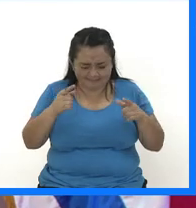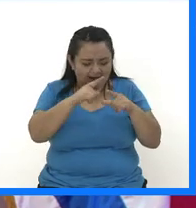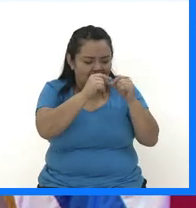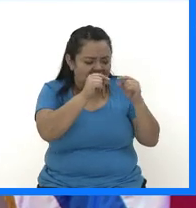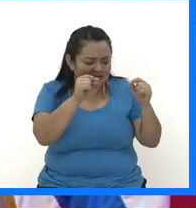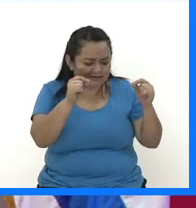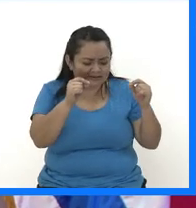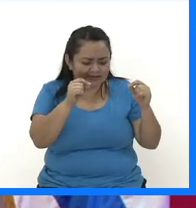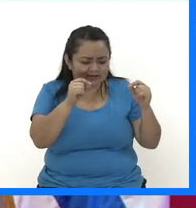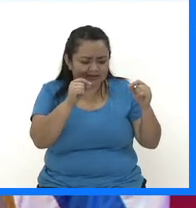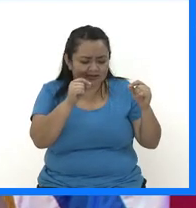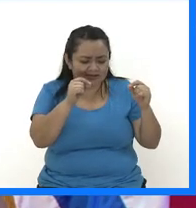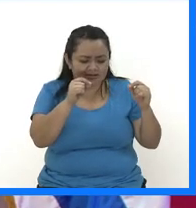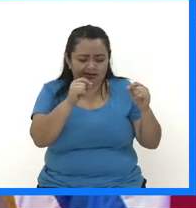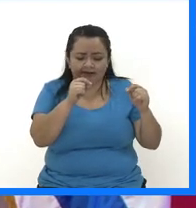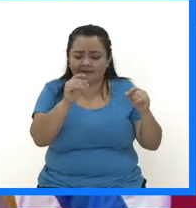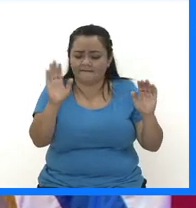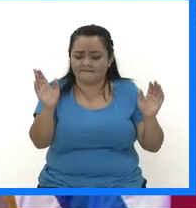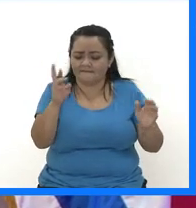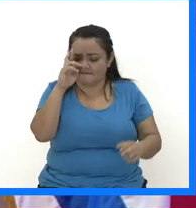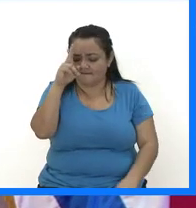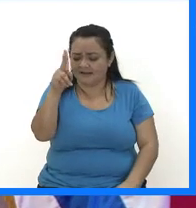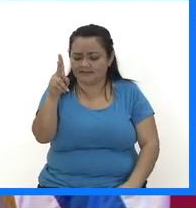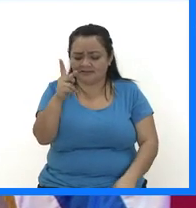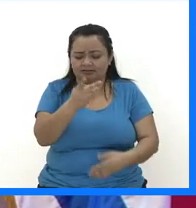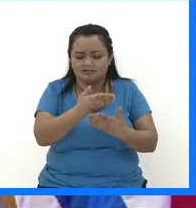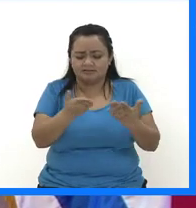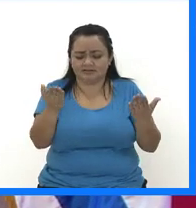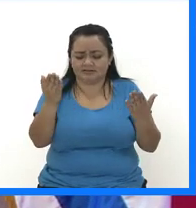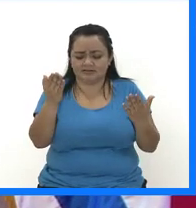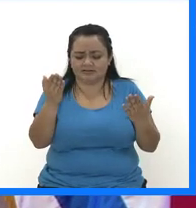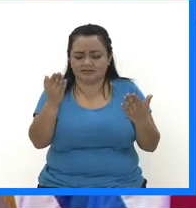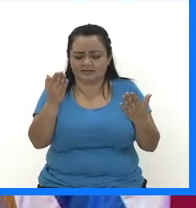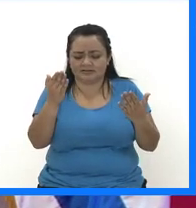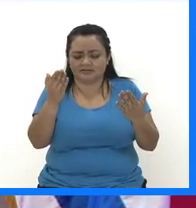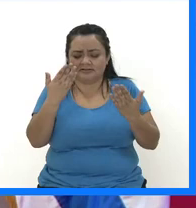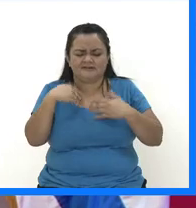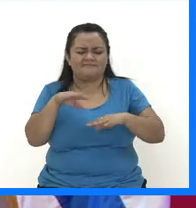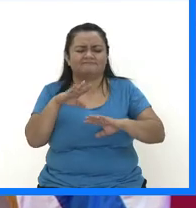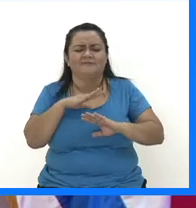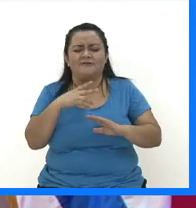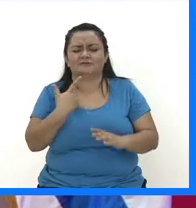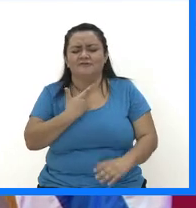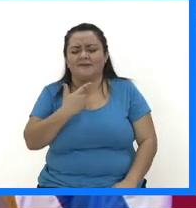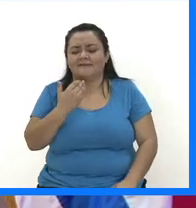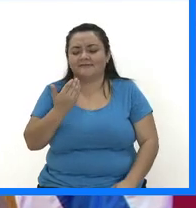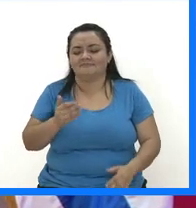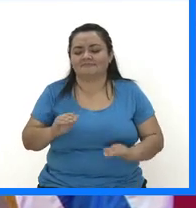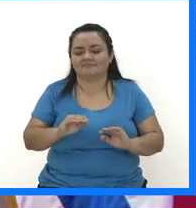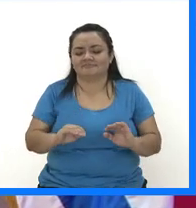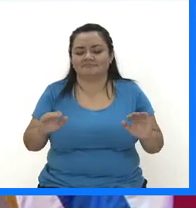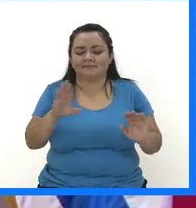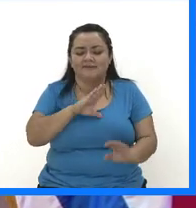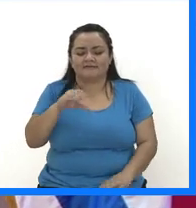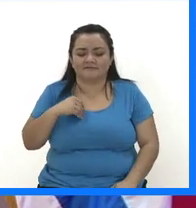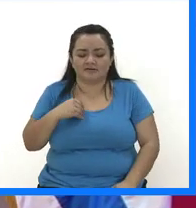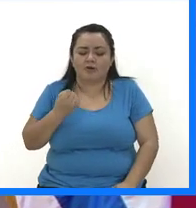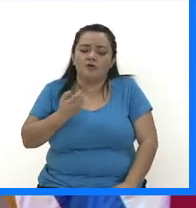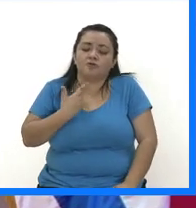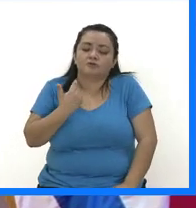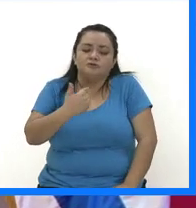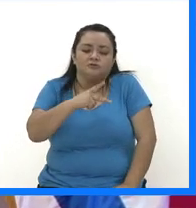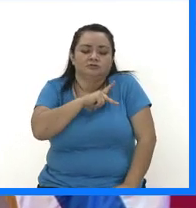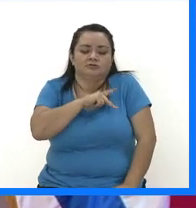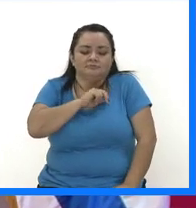las vanas palabras las limitantes que tuvimos cuando estábamos creciendo nuestros complejos